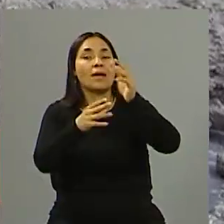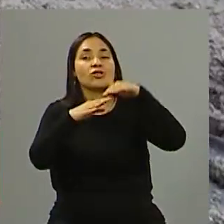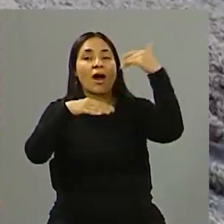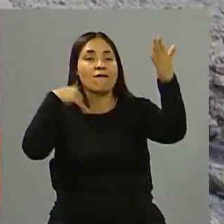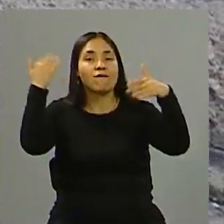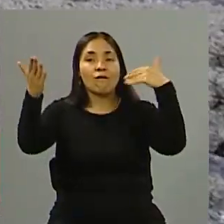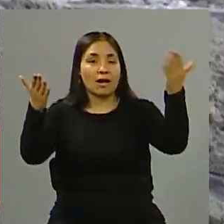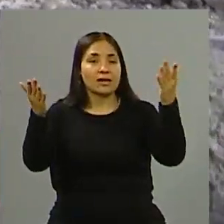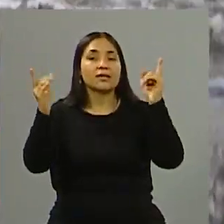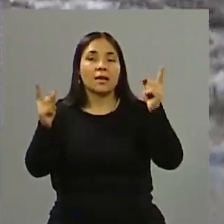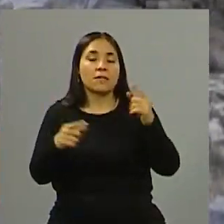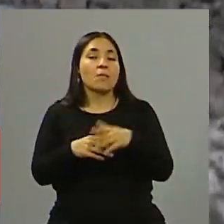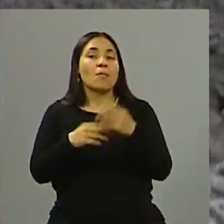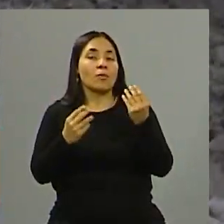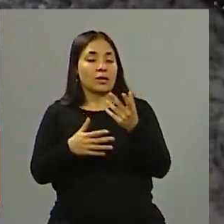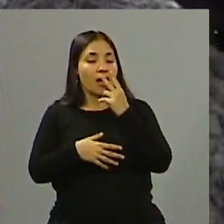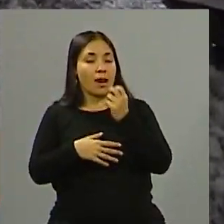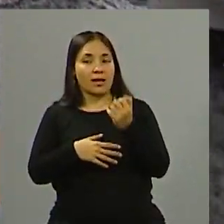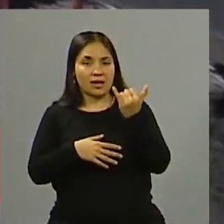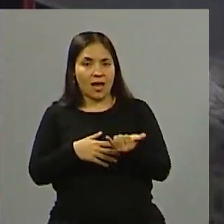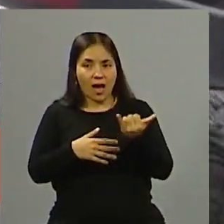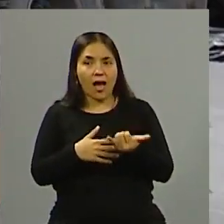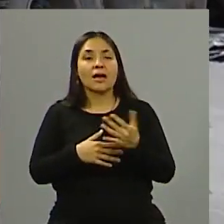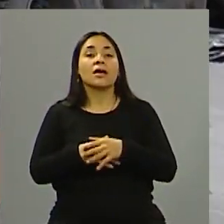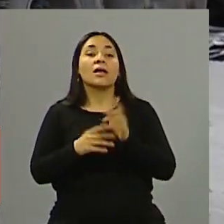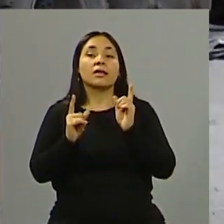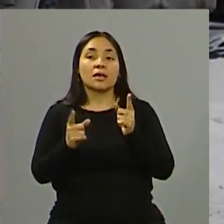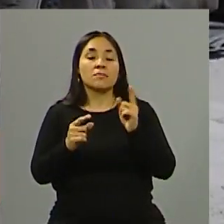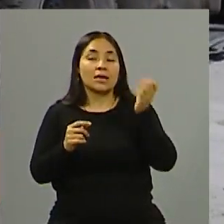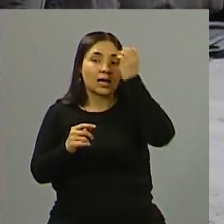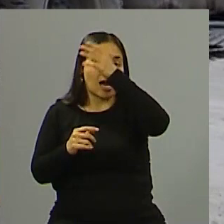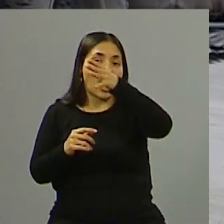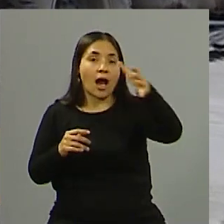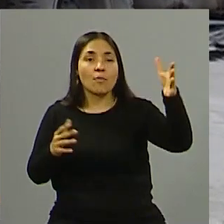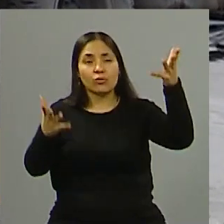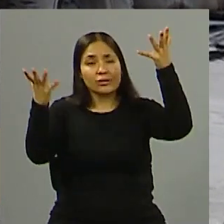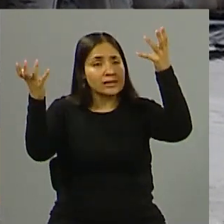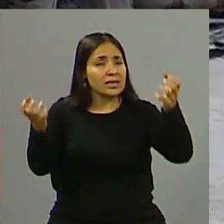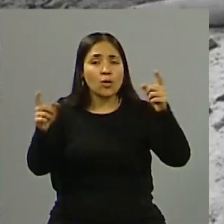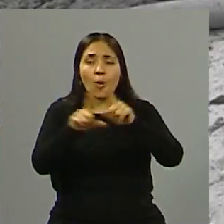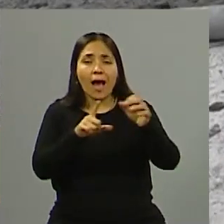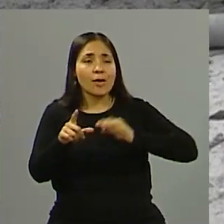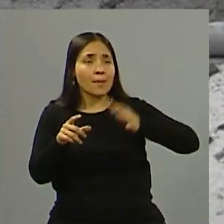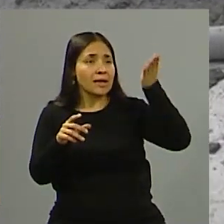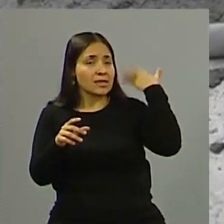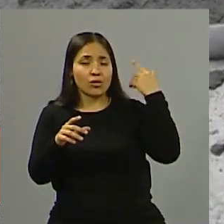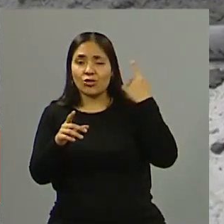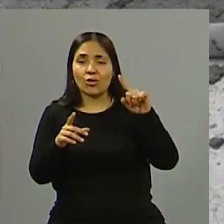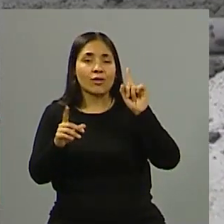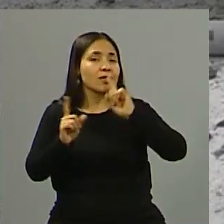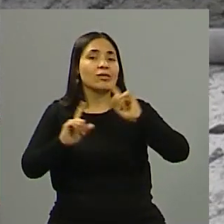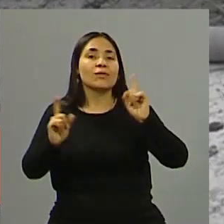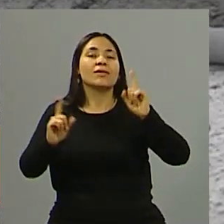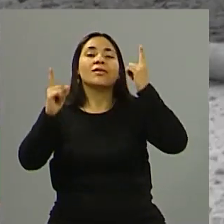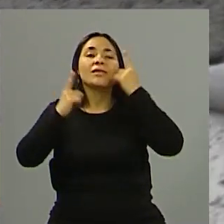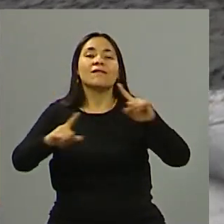balanza energética positiva. Sí. No vamos a tener un efecto de la sequía como hemos tenido este año.